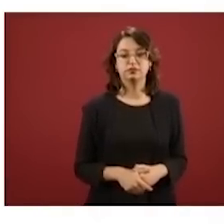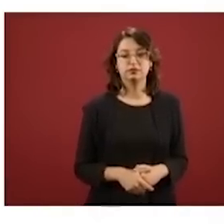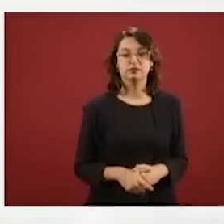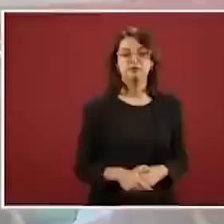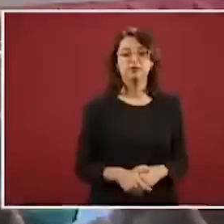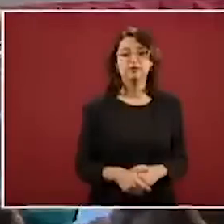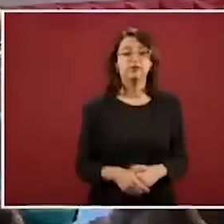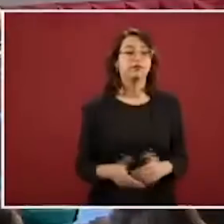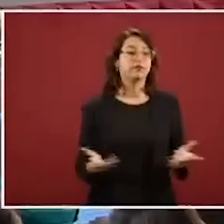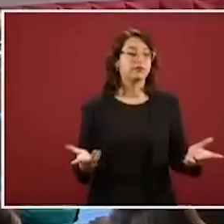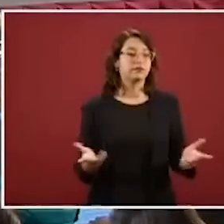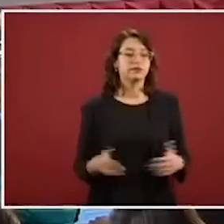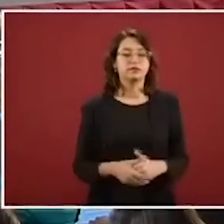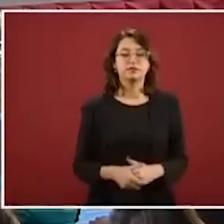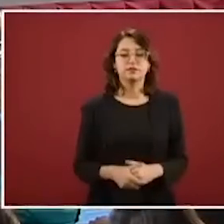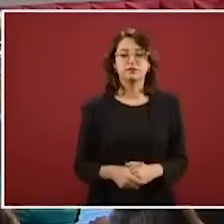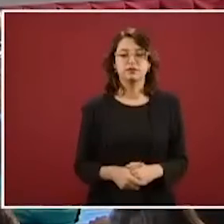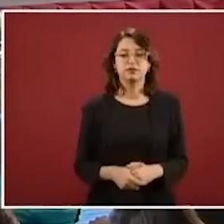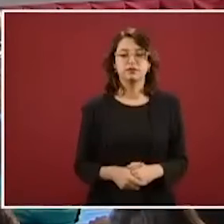Bueno, pues